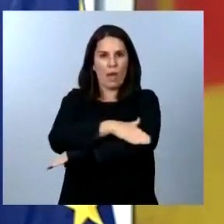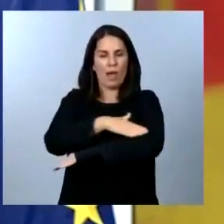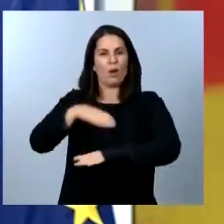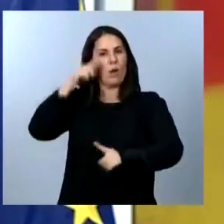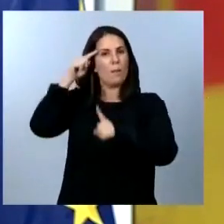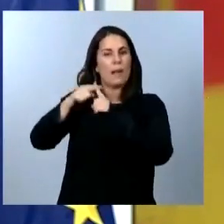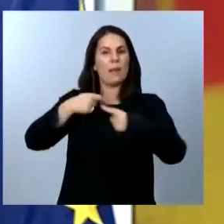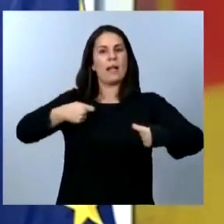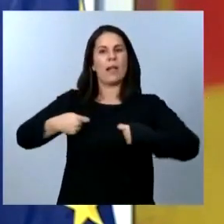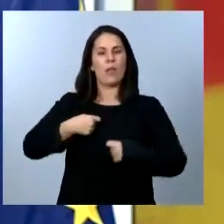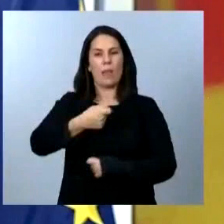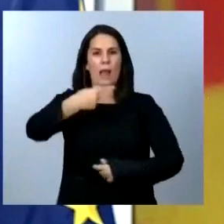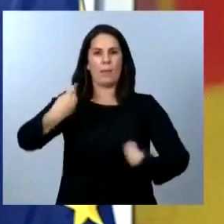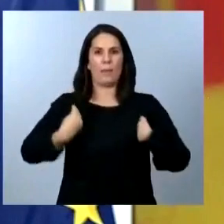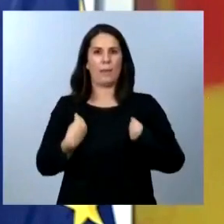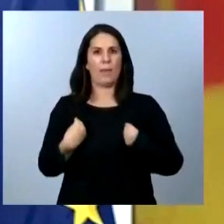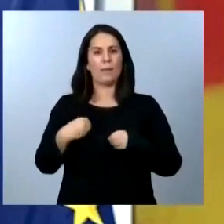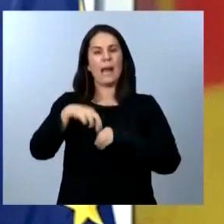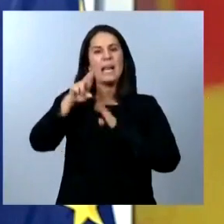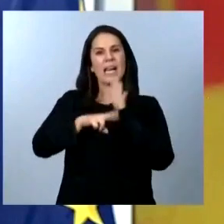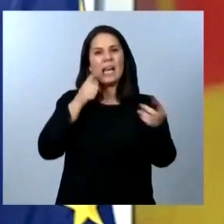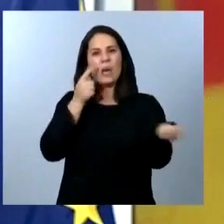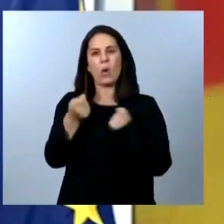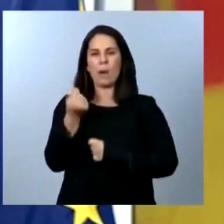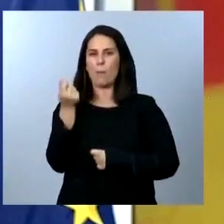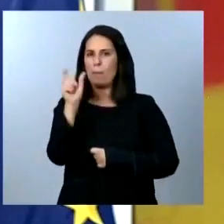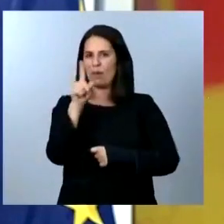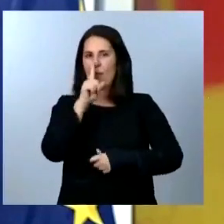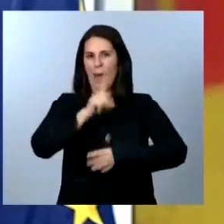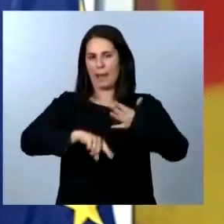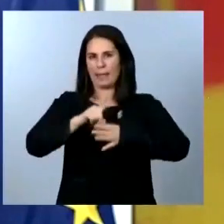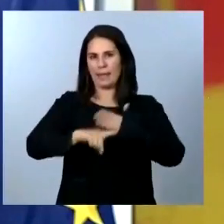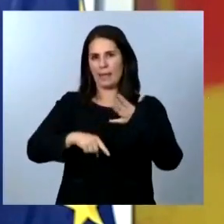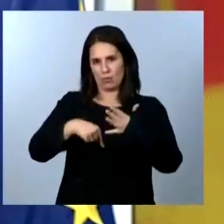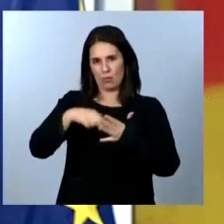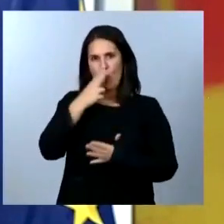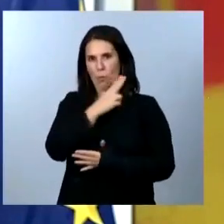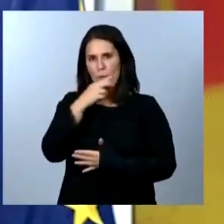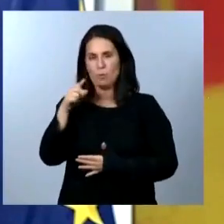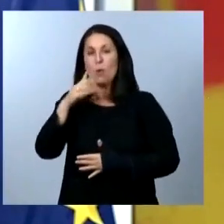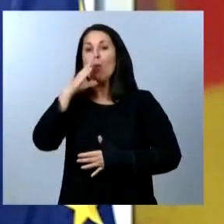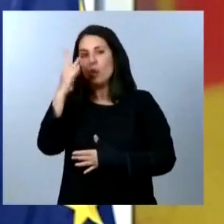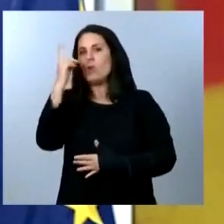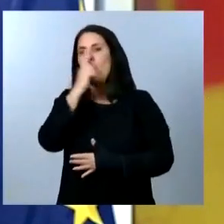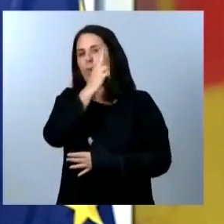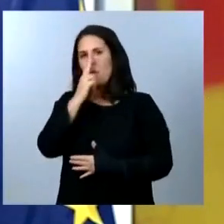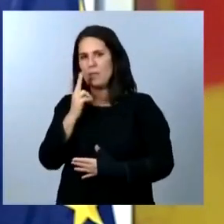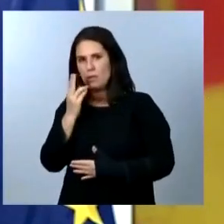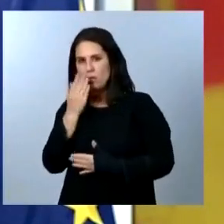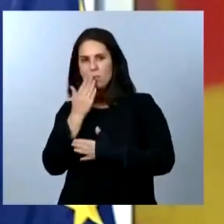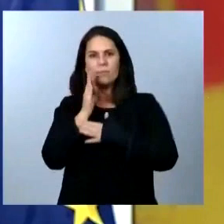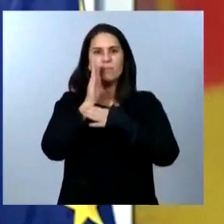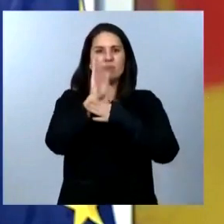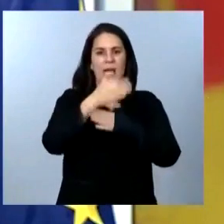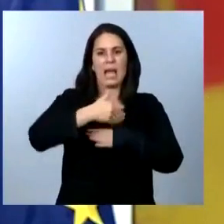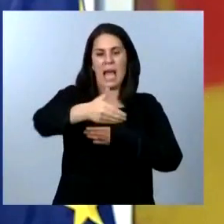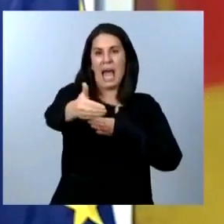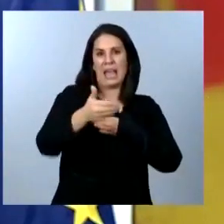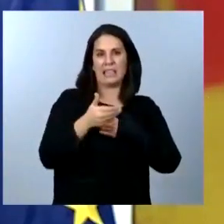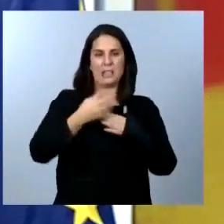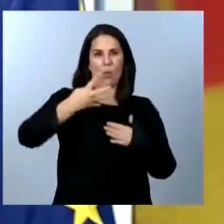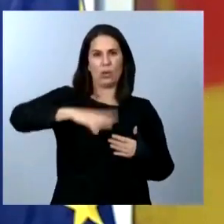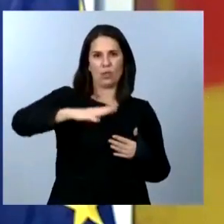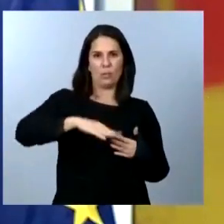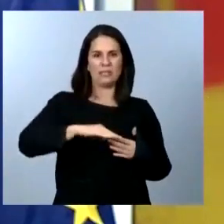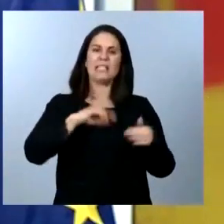para regular los precios del alquiler. Por ello, nos comprometemos a llevar al Congreso de los Diputados, antes de 4 meses, una ley